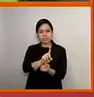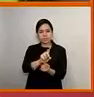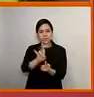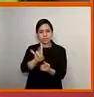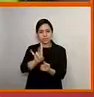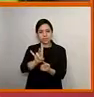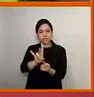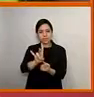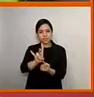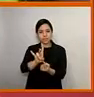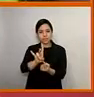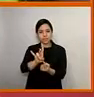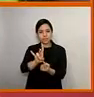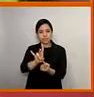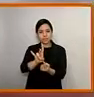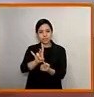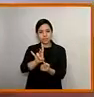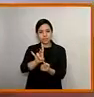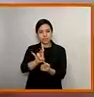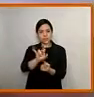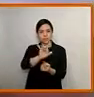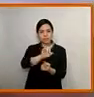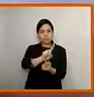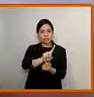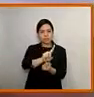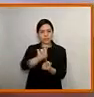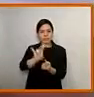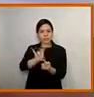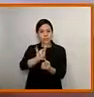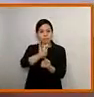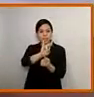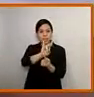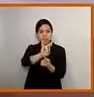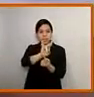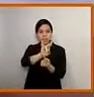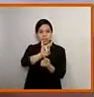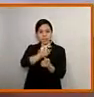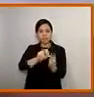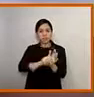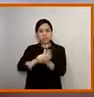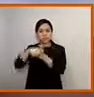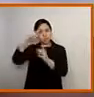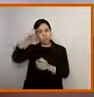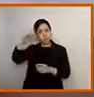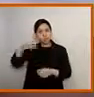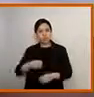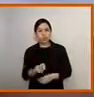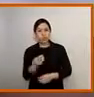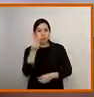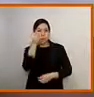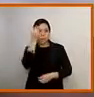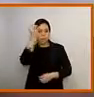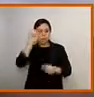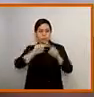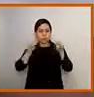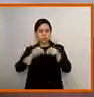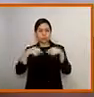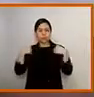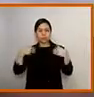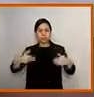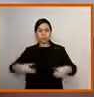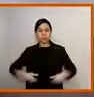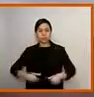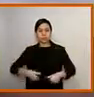7. El número ganador para la diaria es el 17 con símbolo de sueños joven. En el cuadro del cuerpo lo pueden ubicar